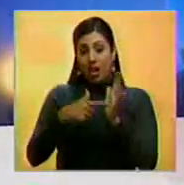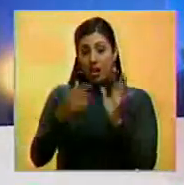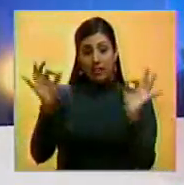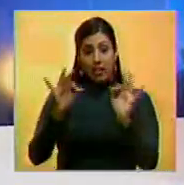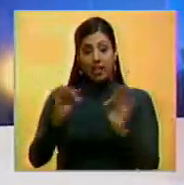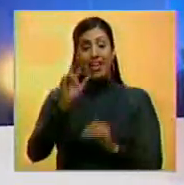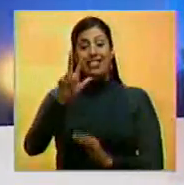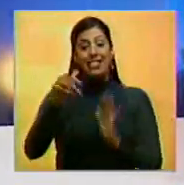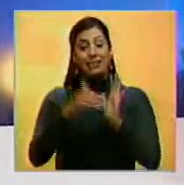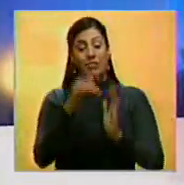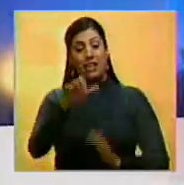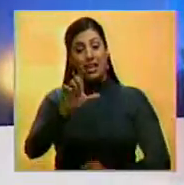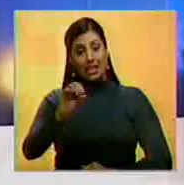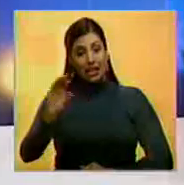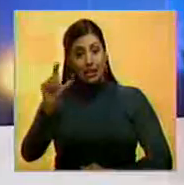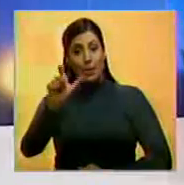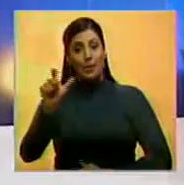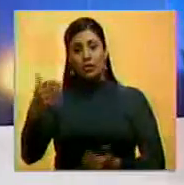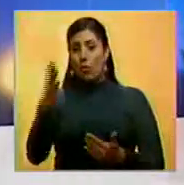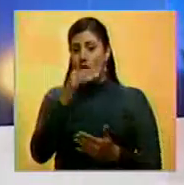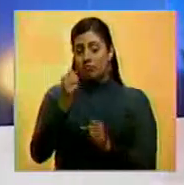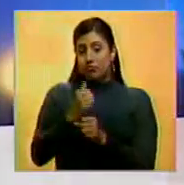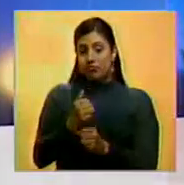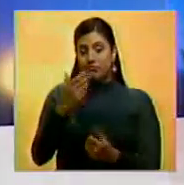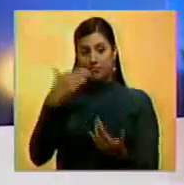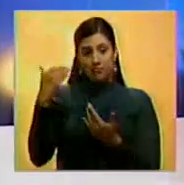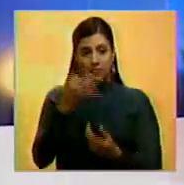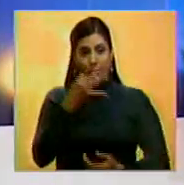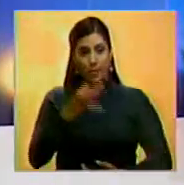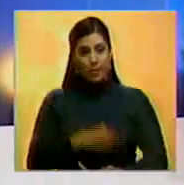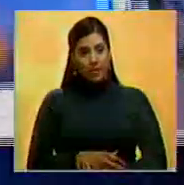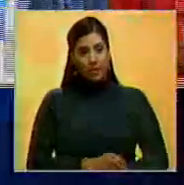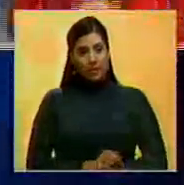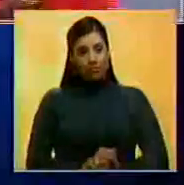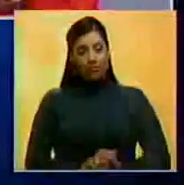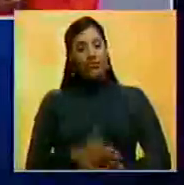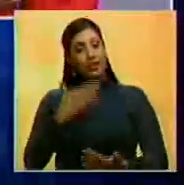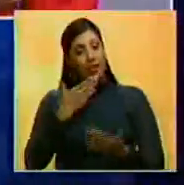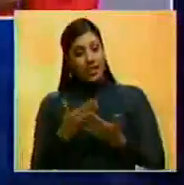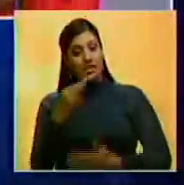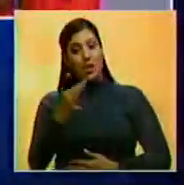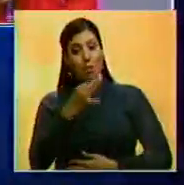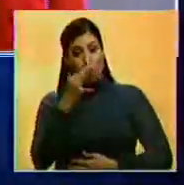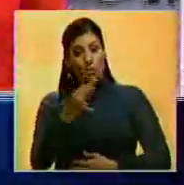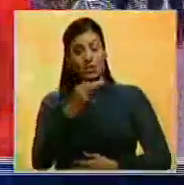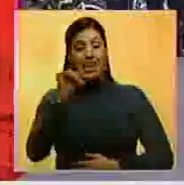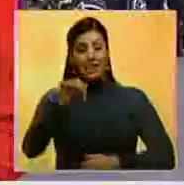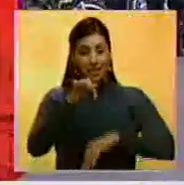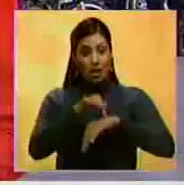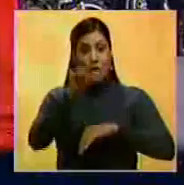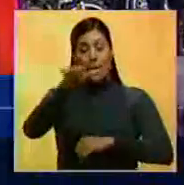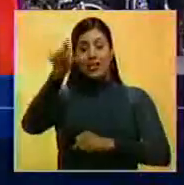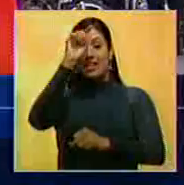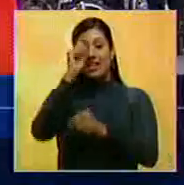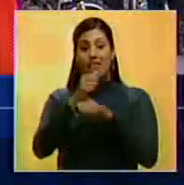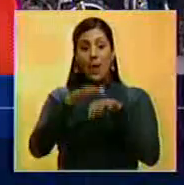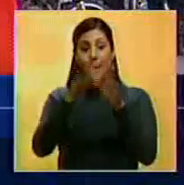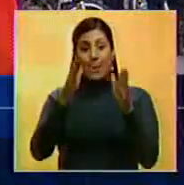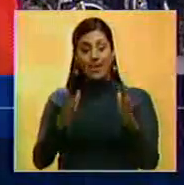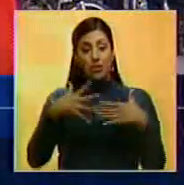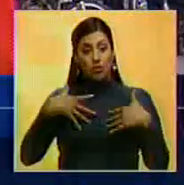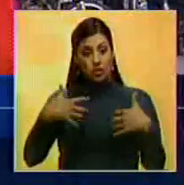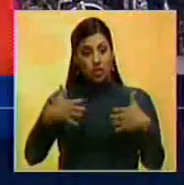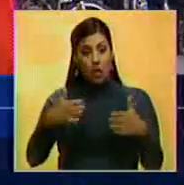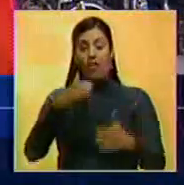menos 3.500 personas. Diana Vázquez nos tiene el reporte. Buenas tardes. Gracias, buenas tardes. A esta hora, trabajadores del Ministerio de la